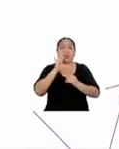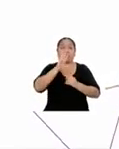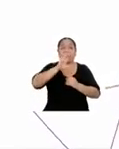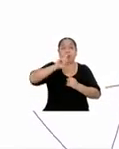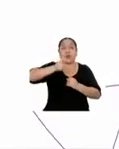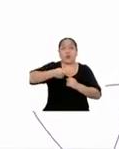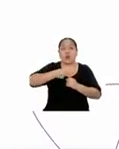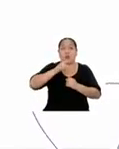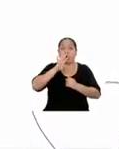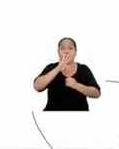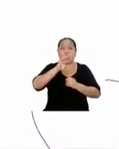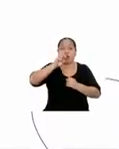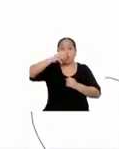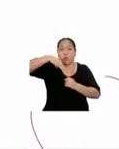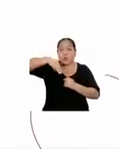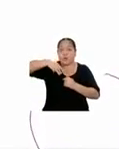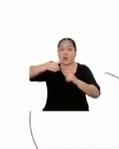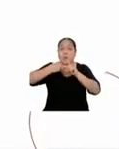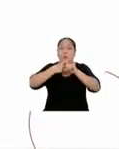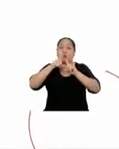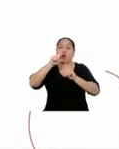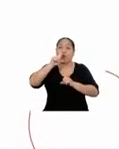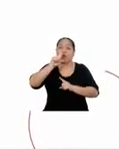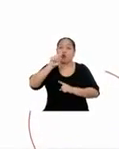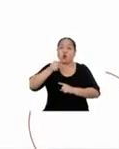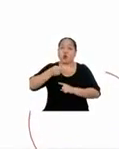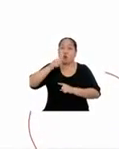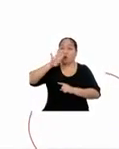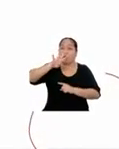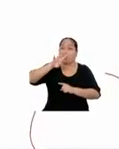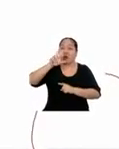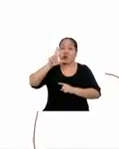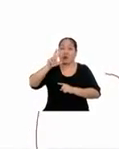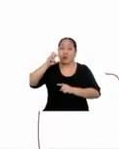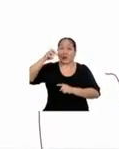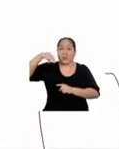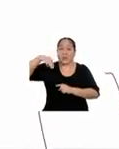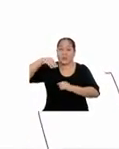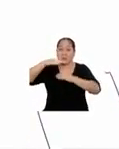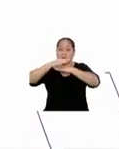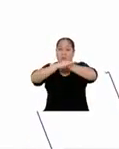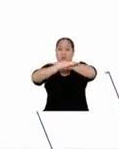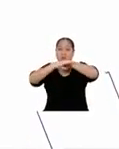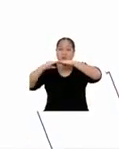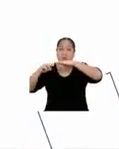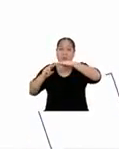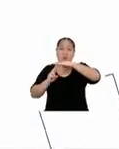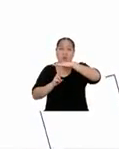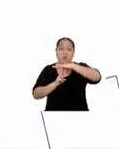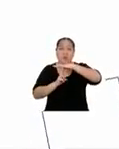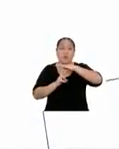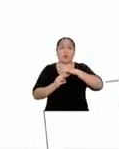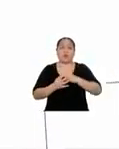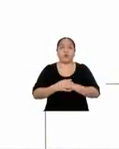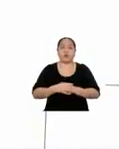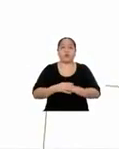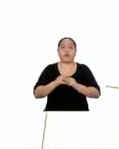metros por 1,43 metros, lo que resulta en